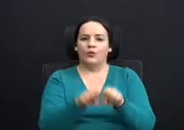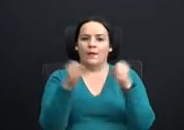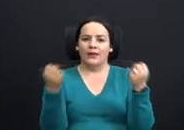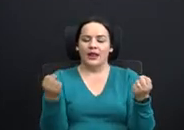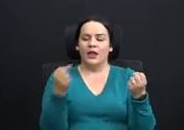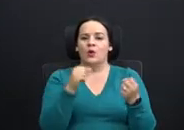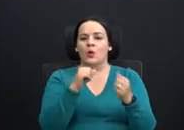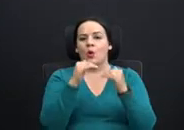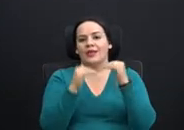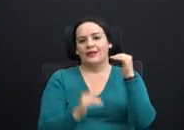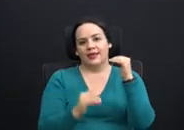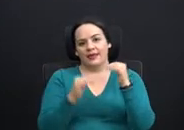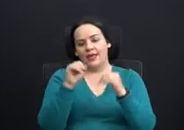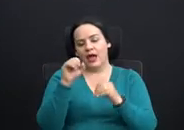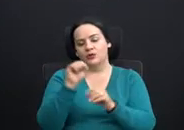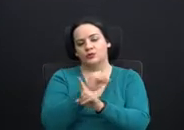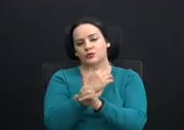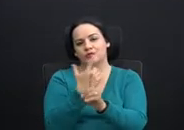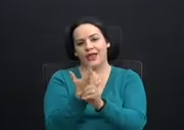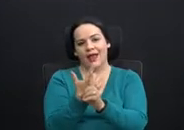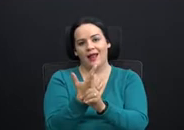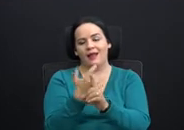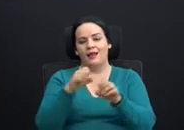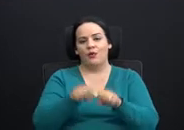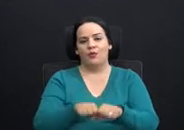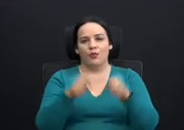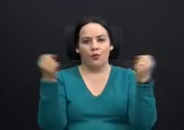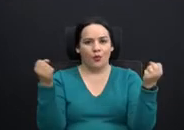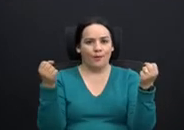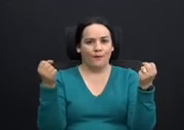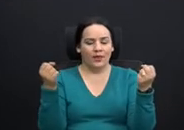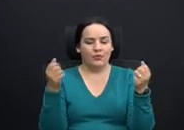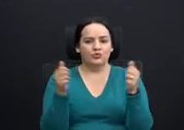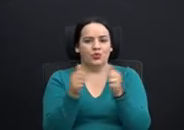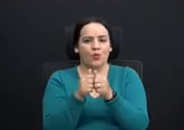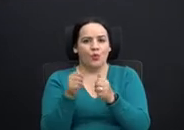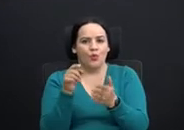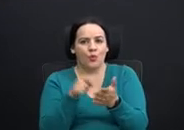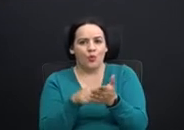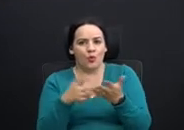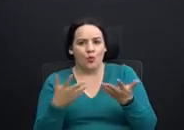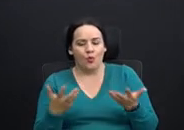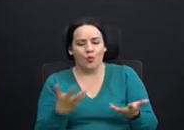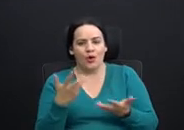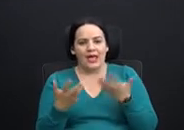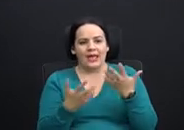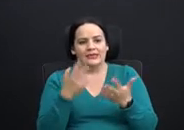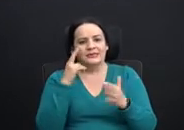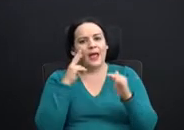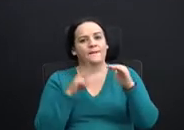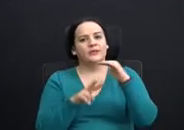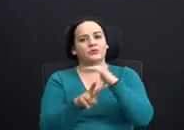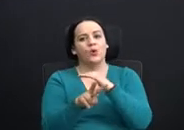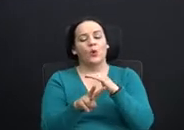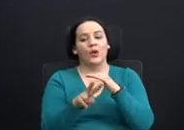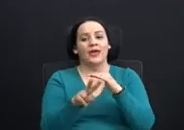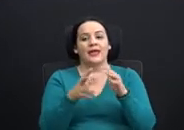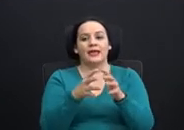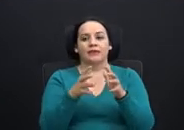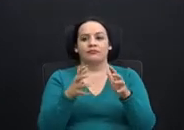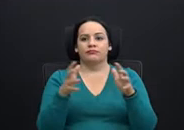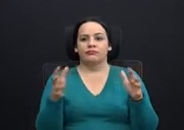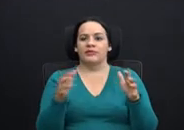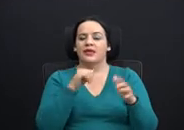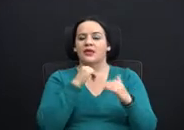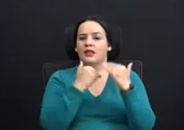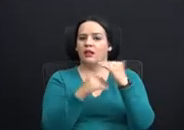inequidad social y rompemos con esa visión de crecimiento ilimitado a costa de